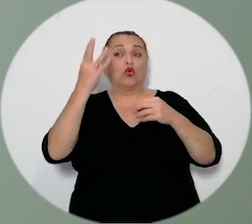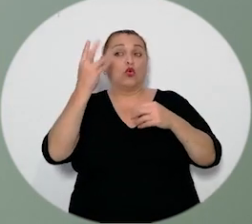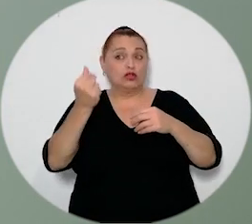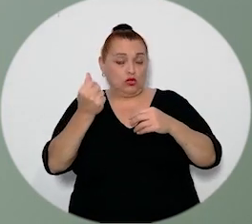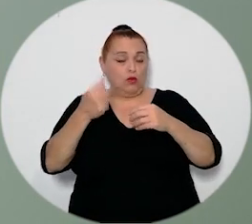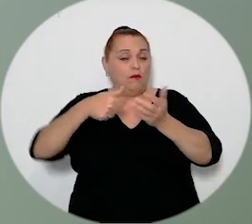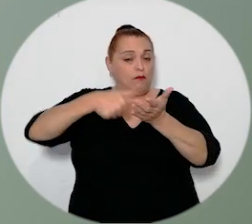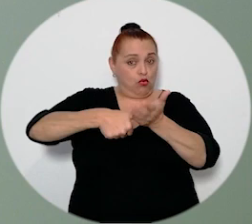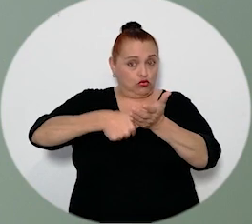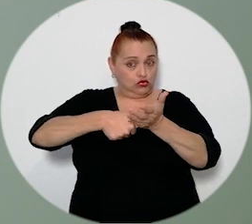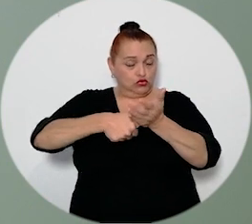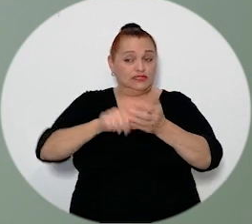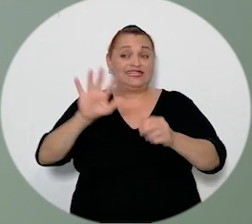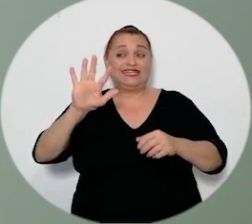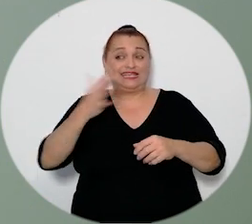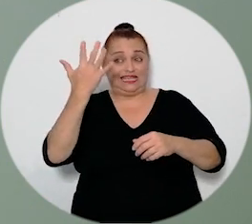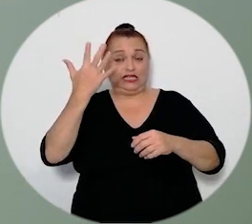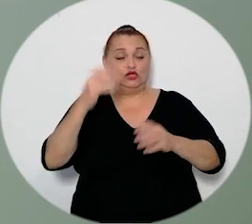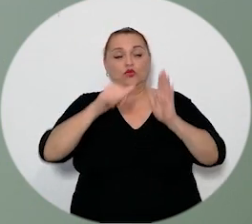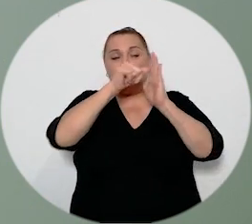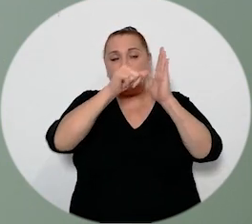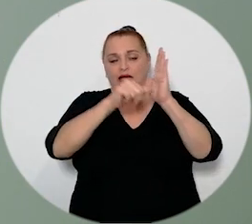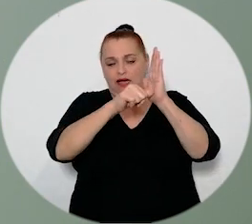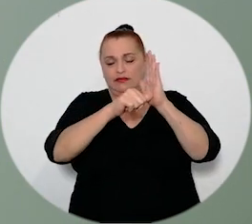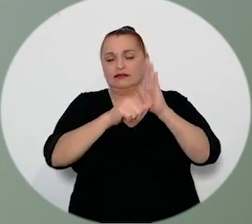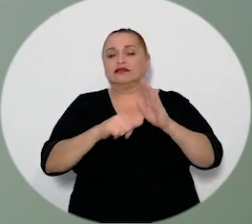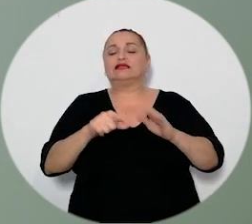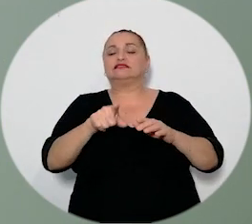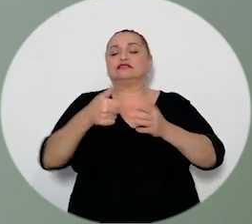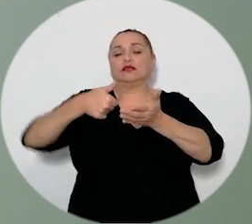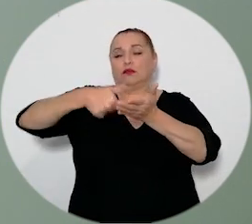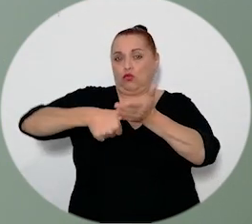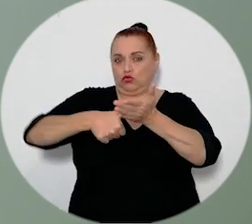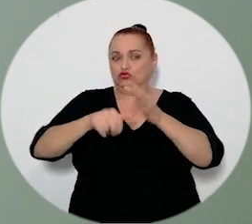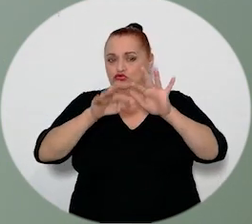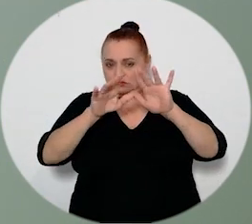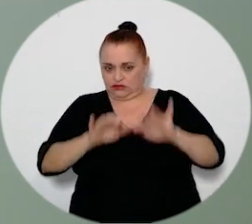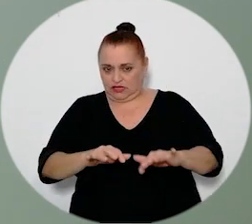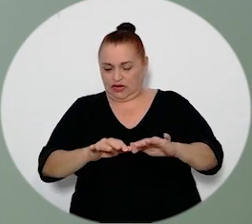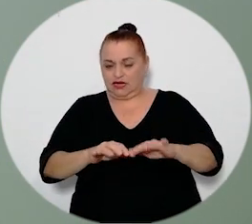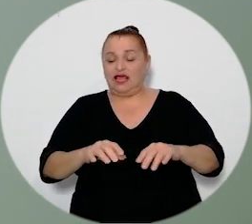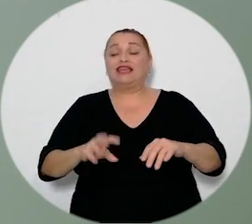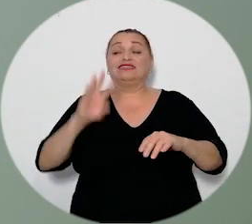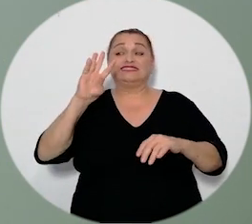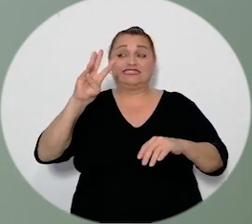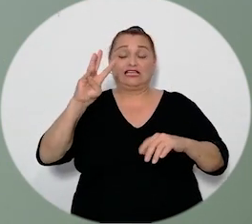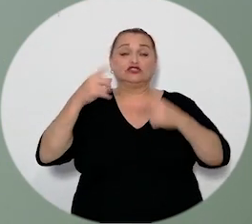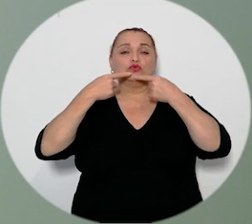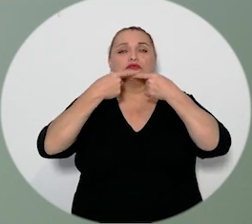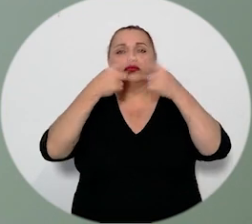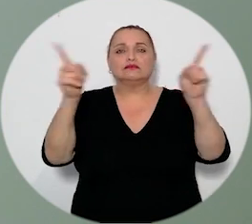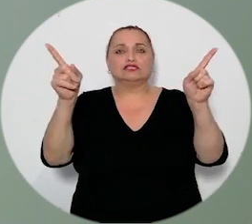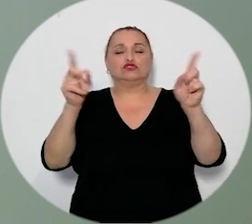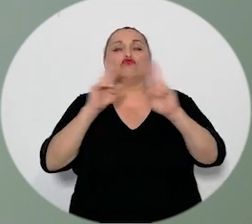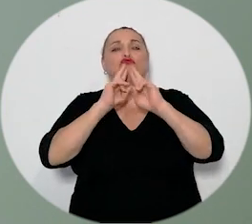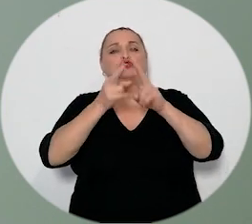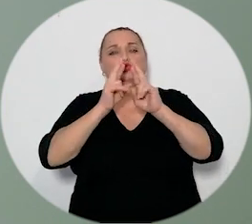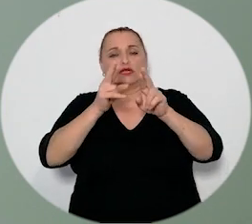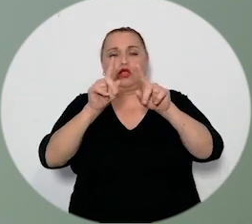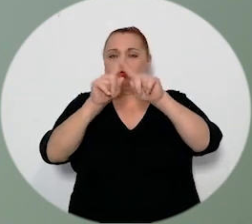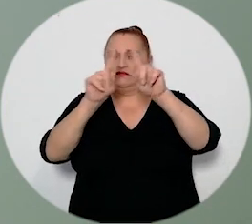quinto, el llenado de las correspondientes actas de escrutinio. Sexto, y por último, la transmisión de los resultados a los distintos